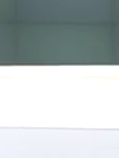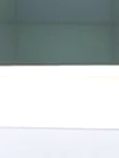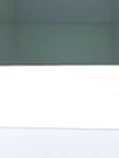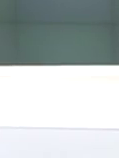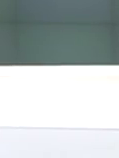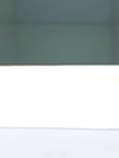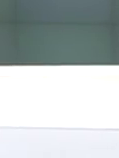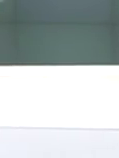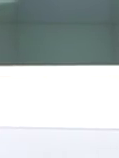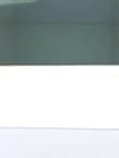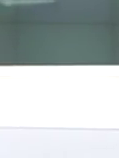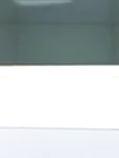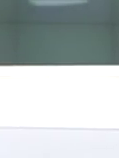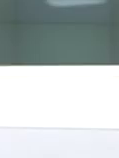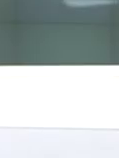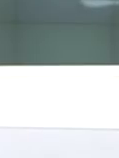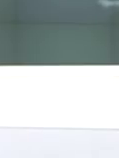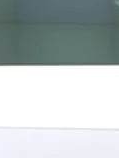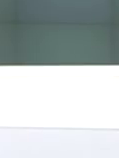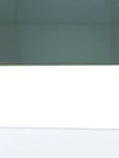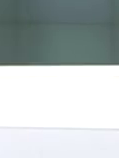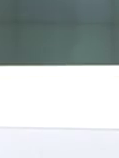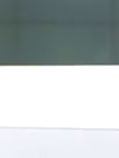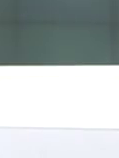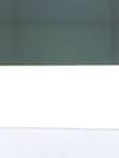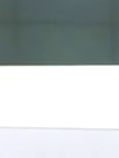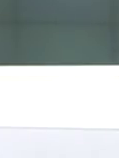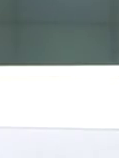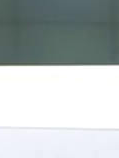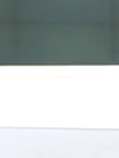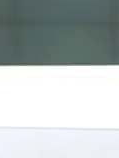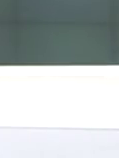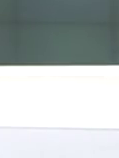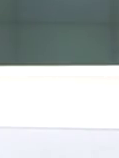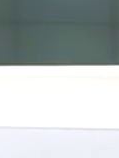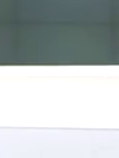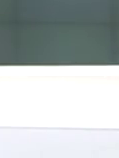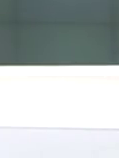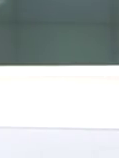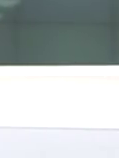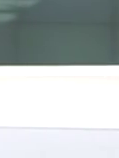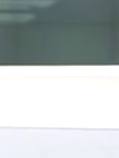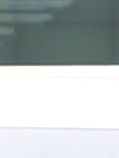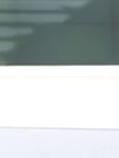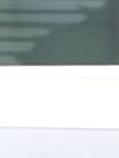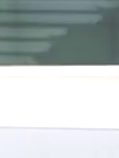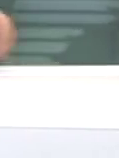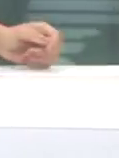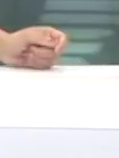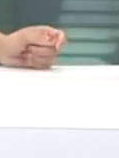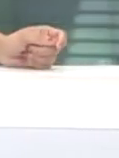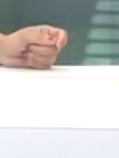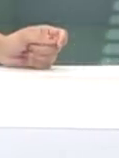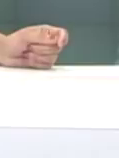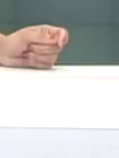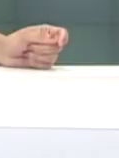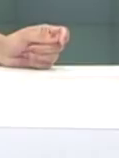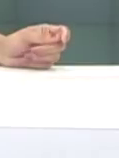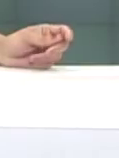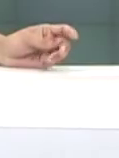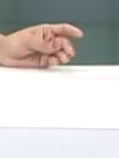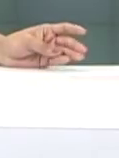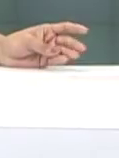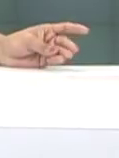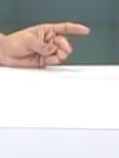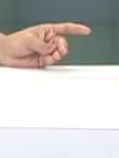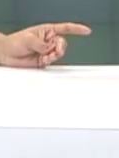arranca la reconversión monetaria y el plan de recuperación económica crecimiento y prosperidad para la república bolivariana de venezuela